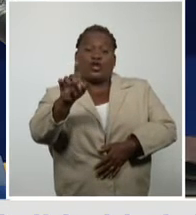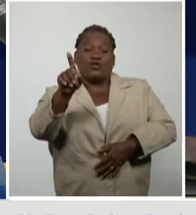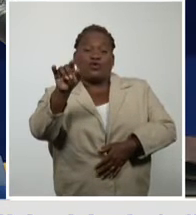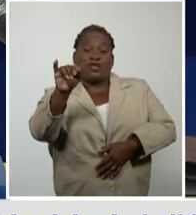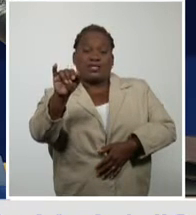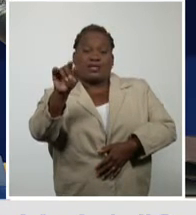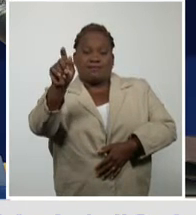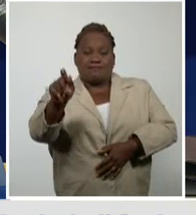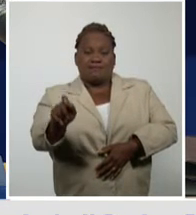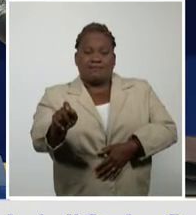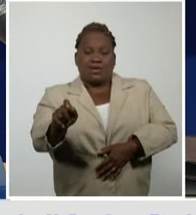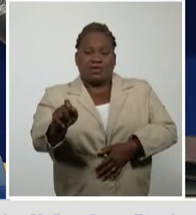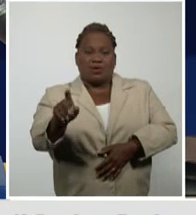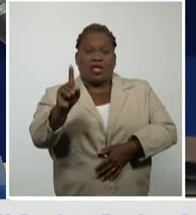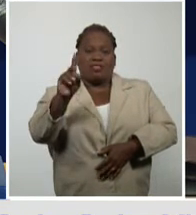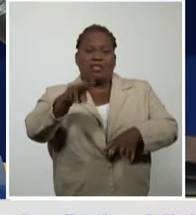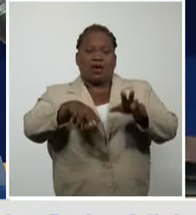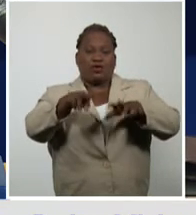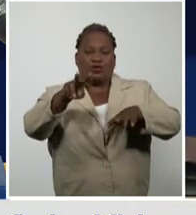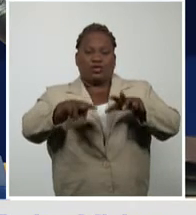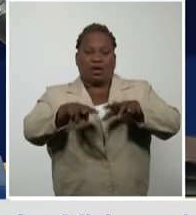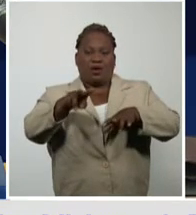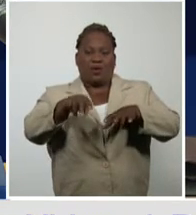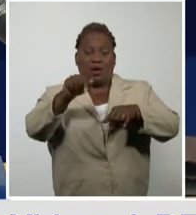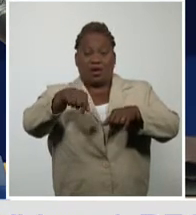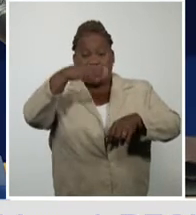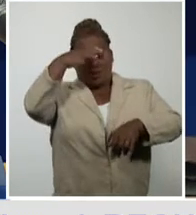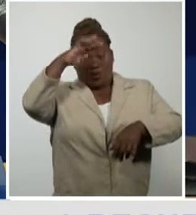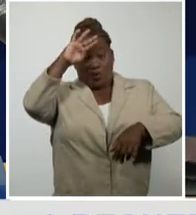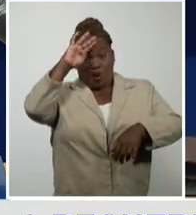han diagnosticado en nuestro país, o sea, el